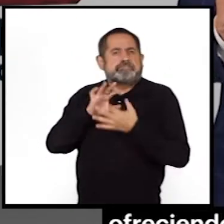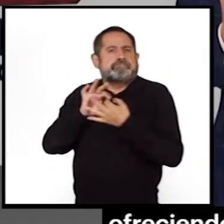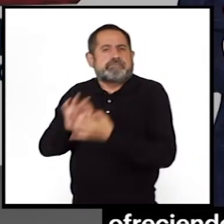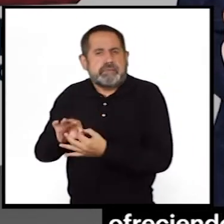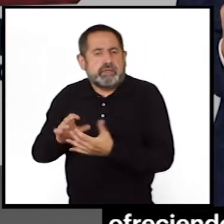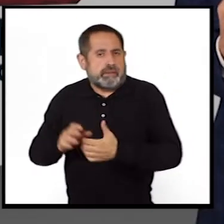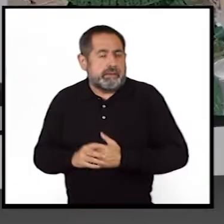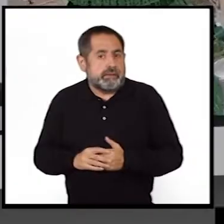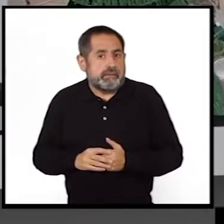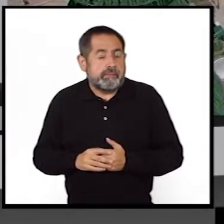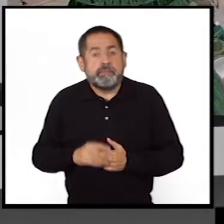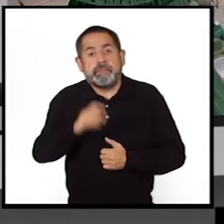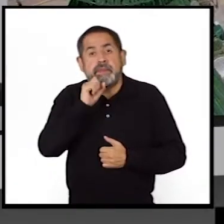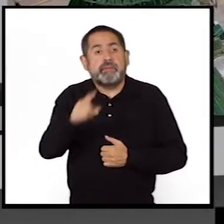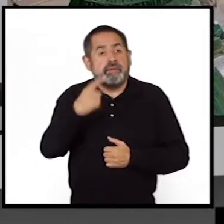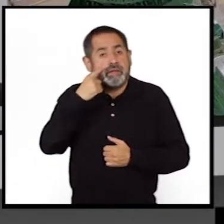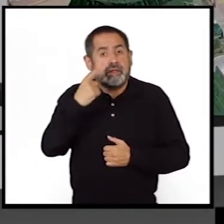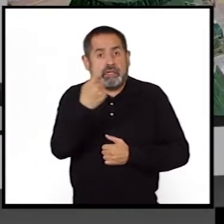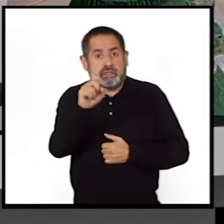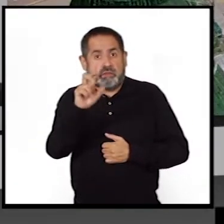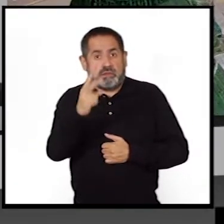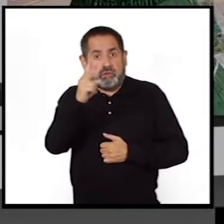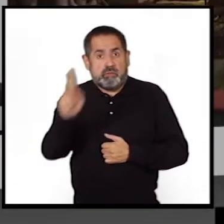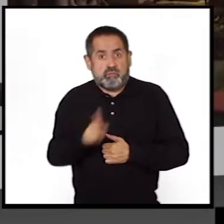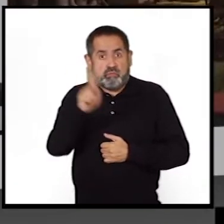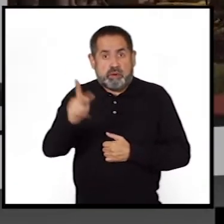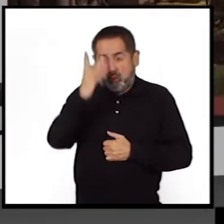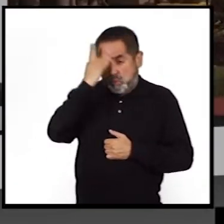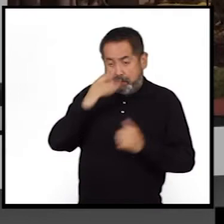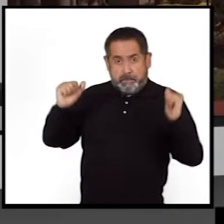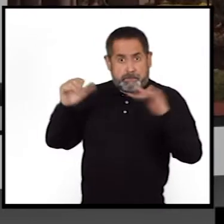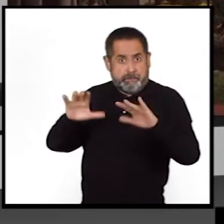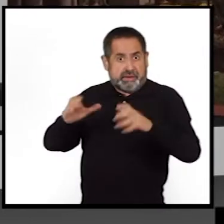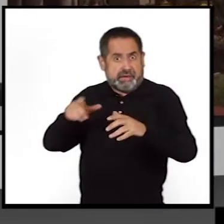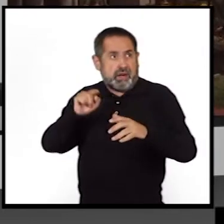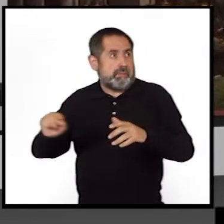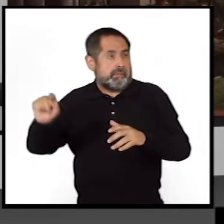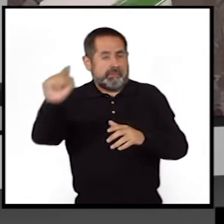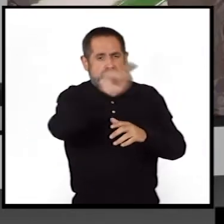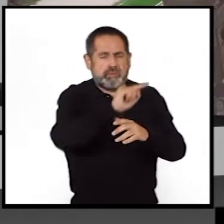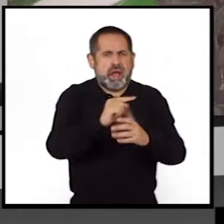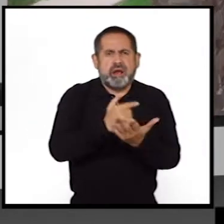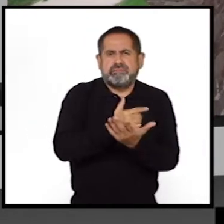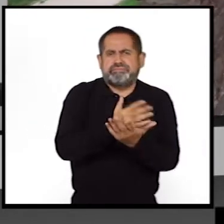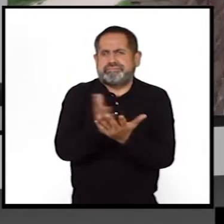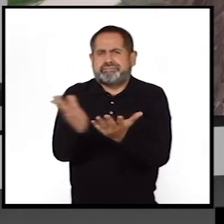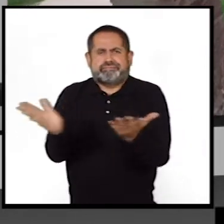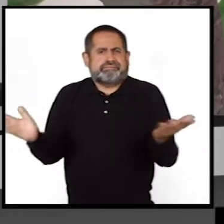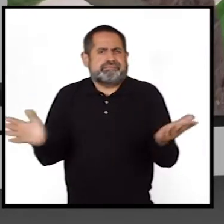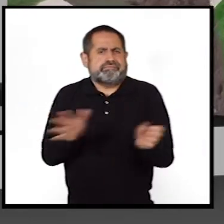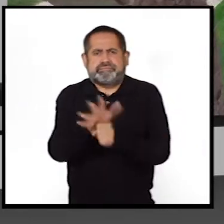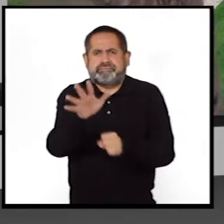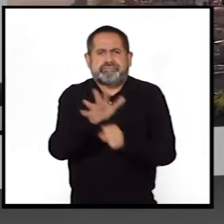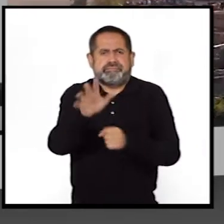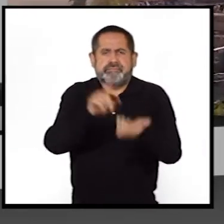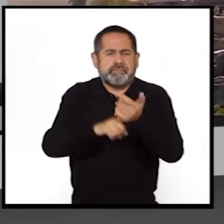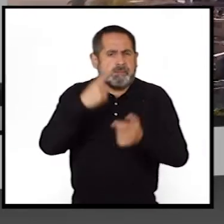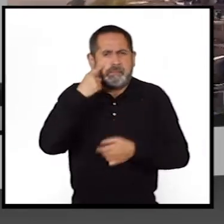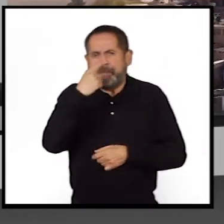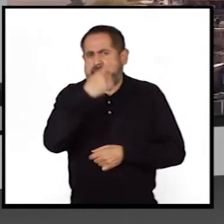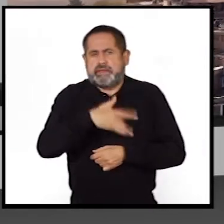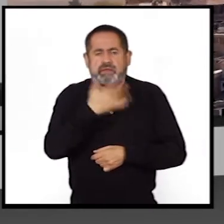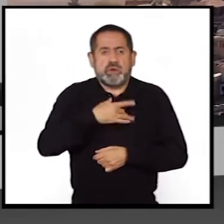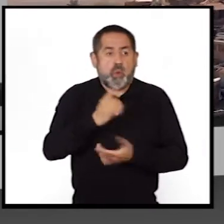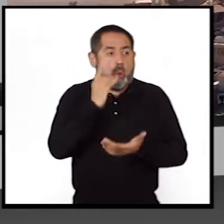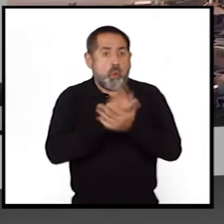a la naturaleza. Además, los 132 pueblos mágicos ofrecen un mayor abanico de posibilidades que no se